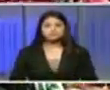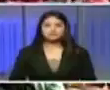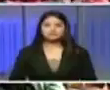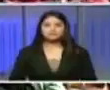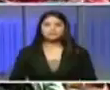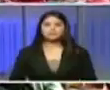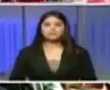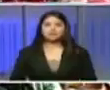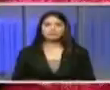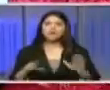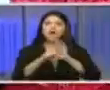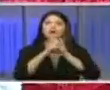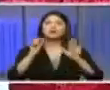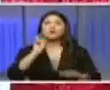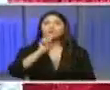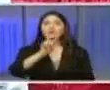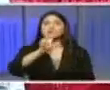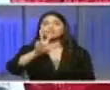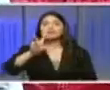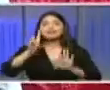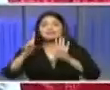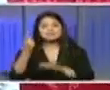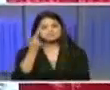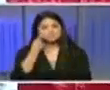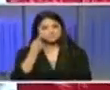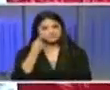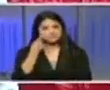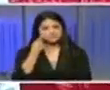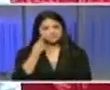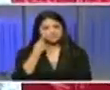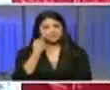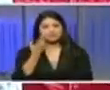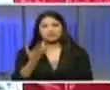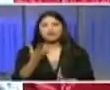El artículo 236, oído.